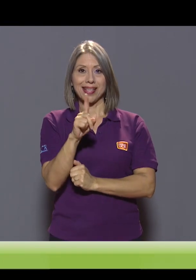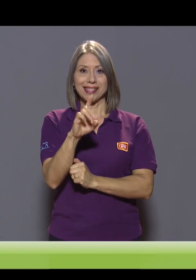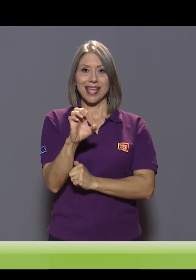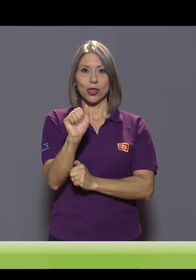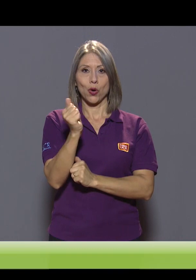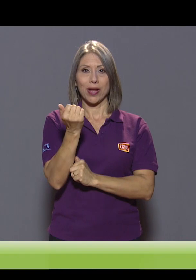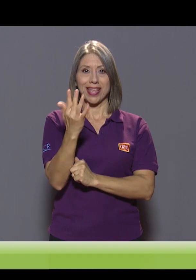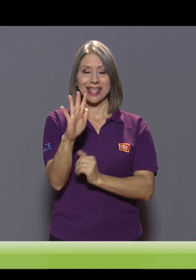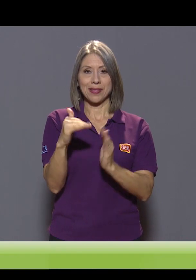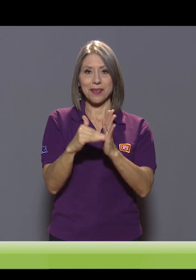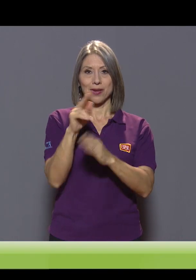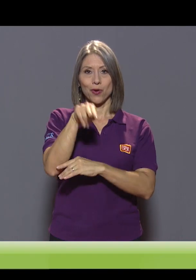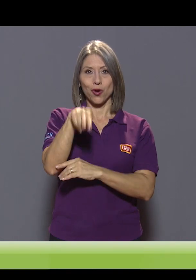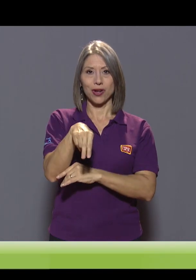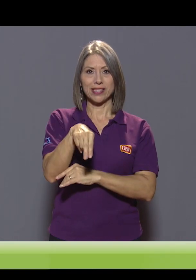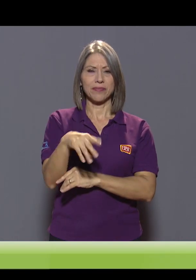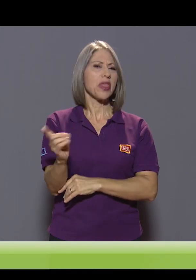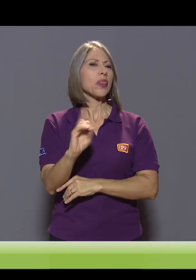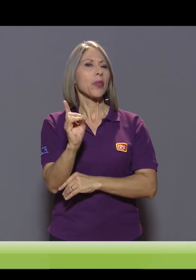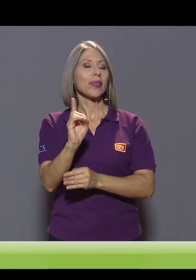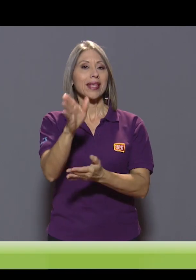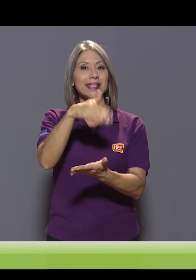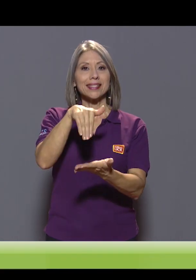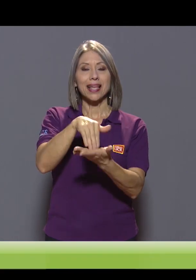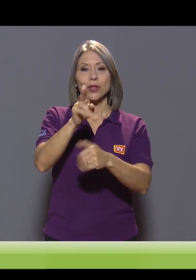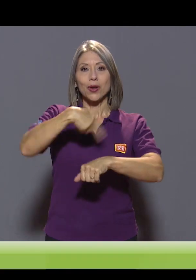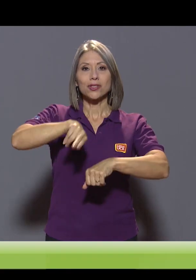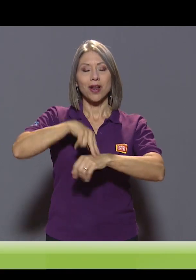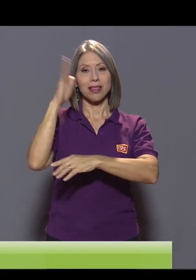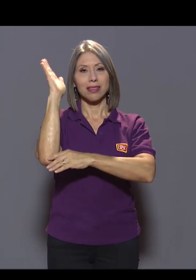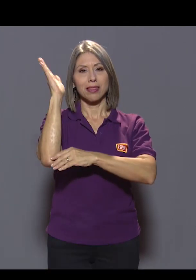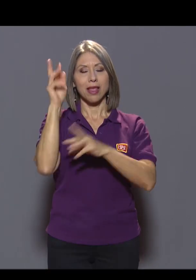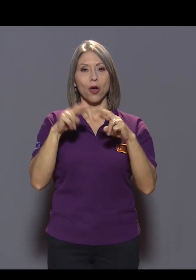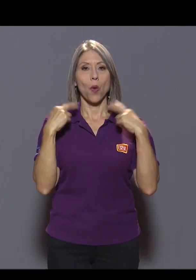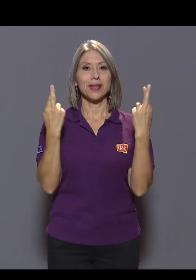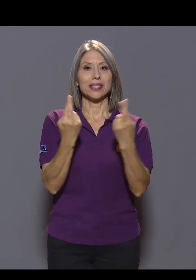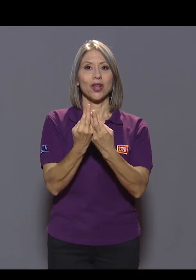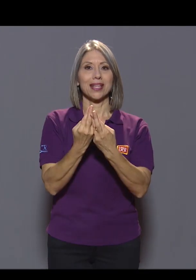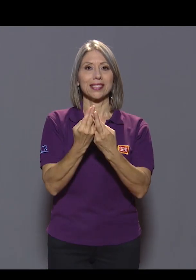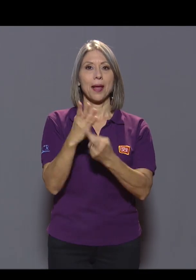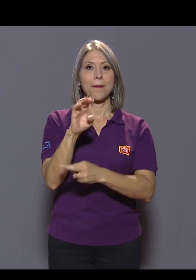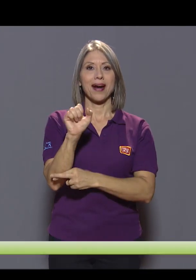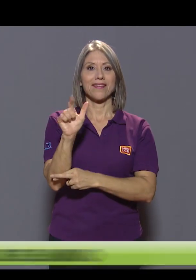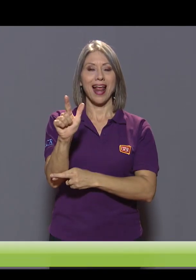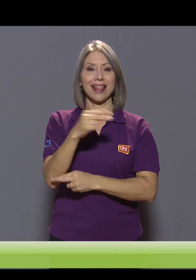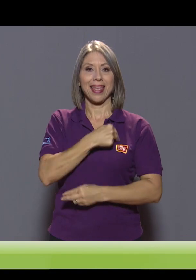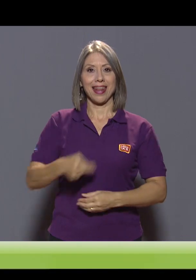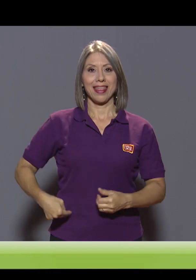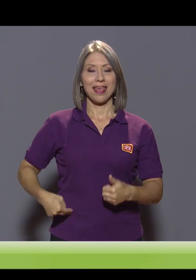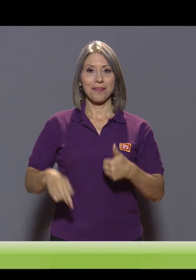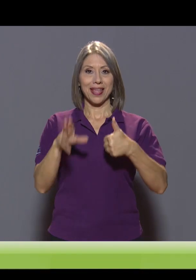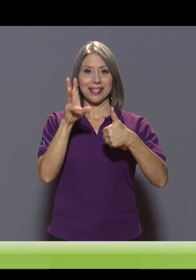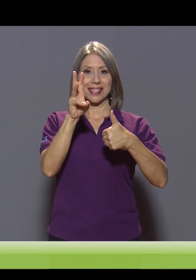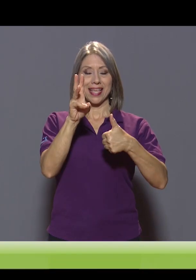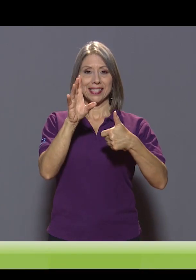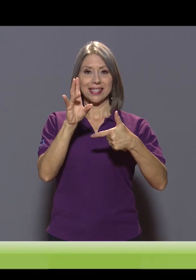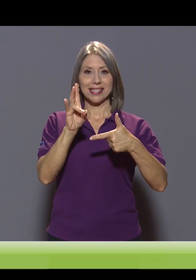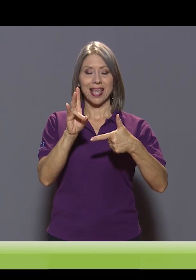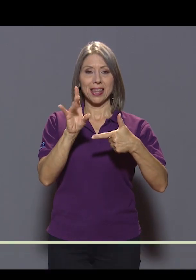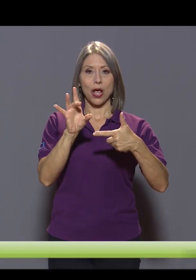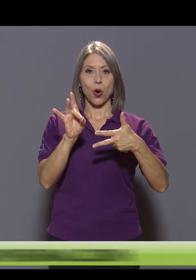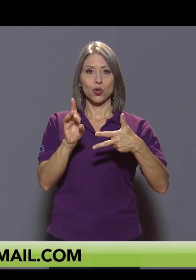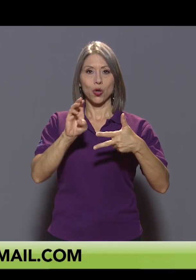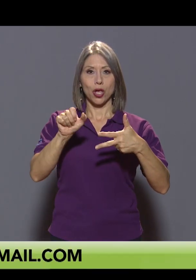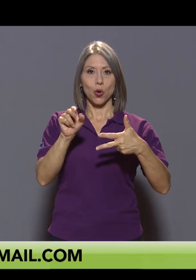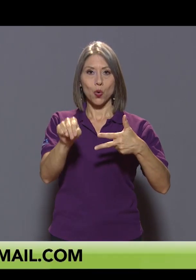mil colones. Este se realizará en el Centro Nacional de Convenciones en Barrial de Heredia. Les recuerdo, 6, 7 y 8 de